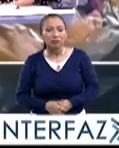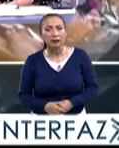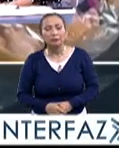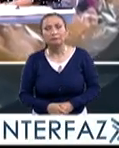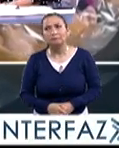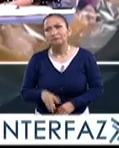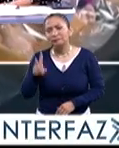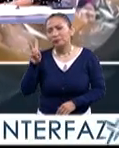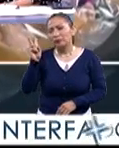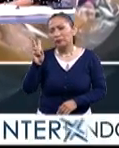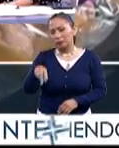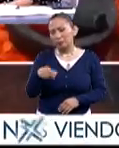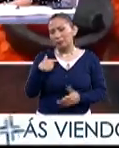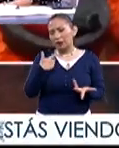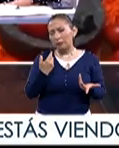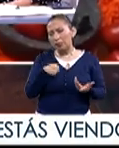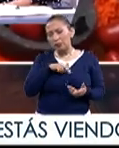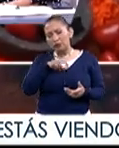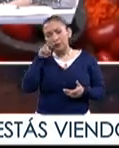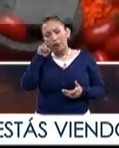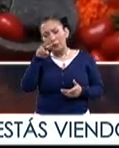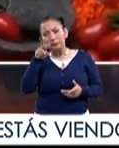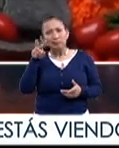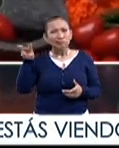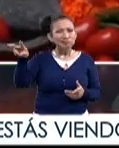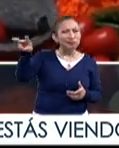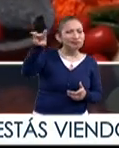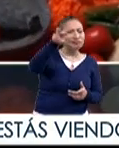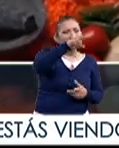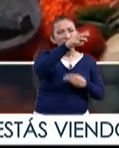En definitiva, estamos en una realidad